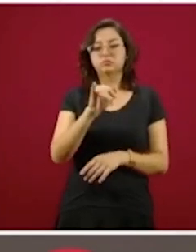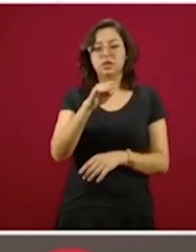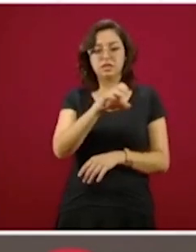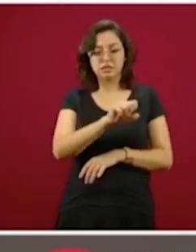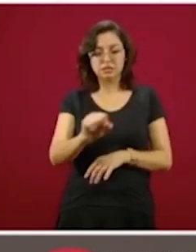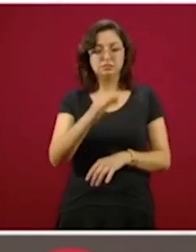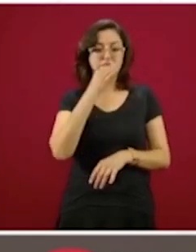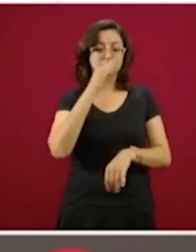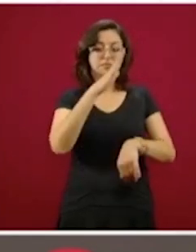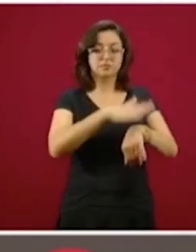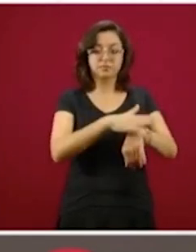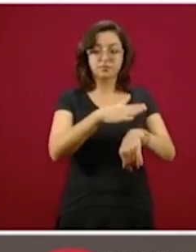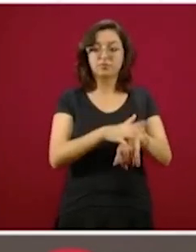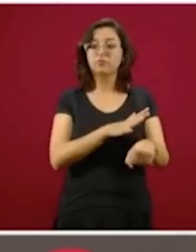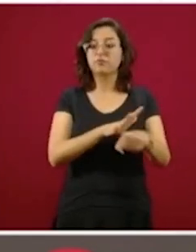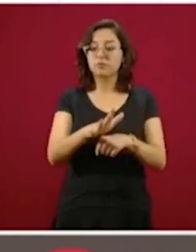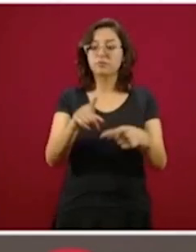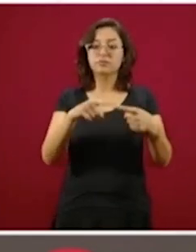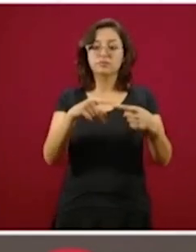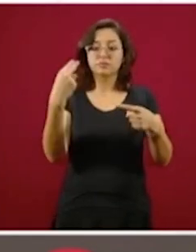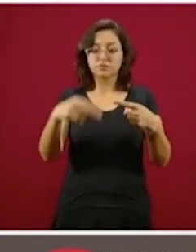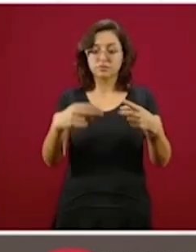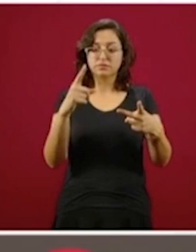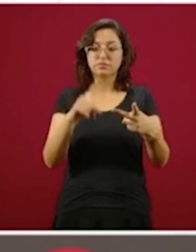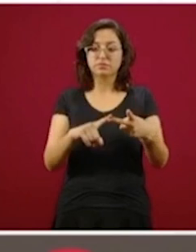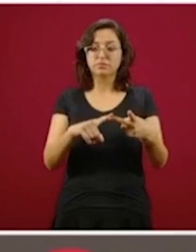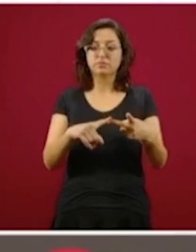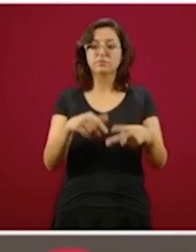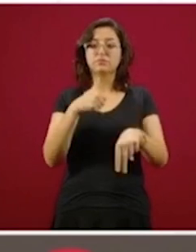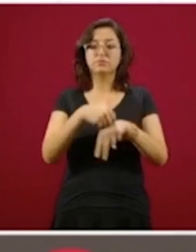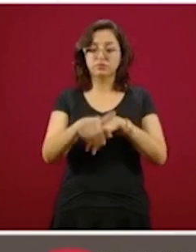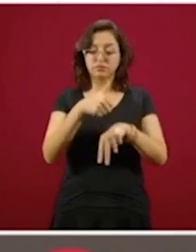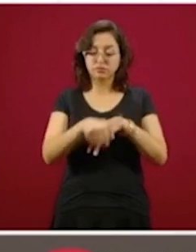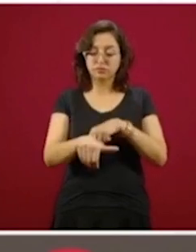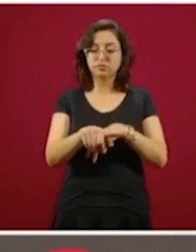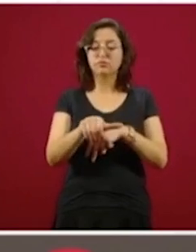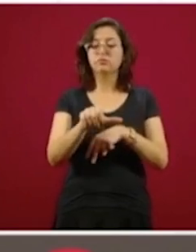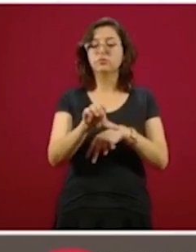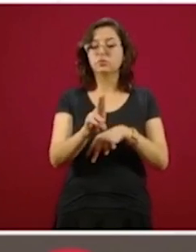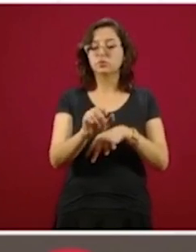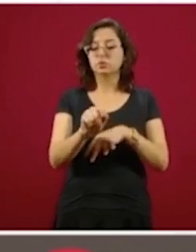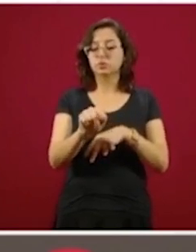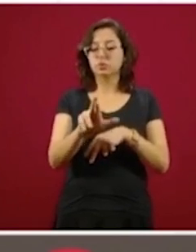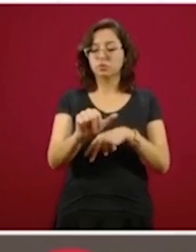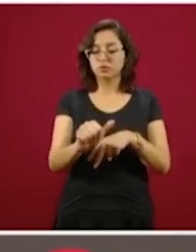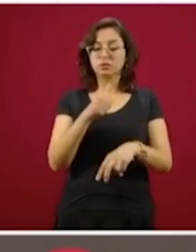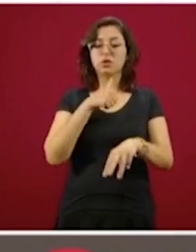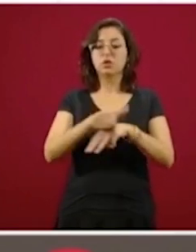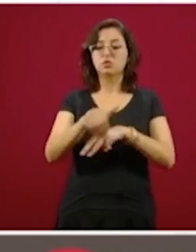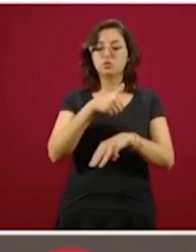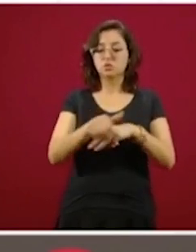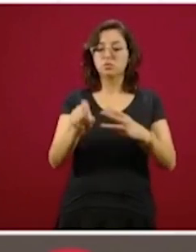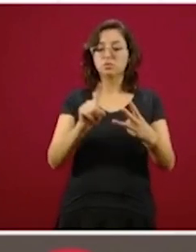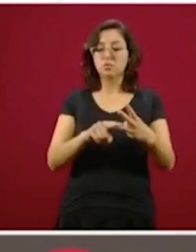Social. Es decir, te refleja tu nombre, tu número de cuenta, la cuenta clave que es la que le vas a dar al instituto